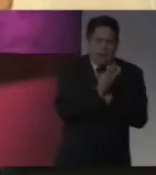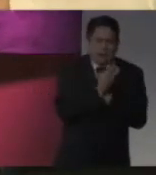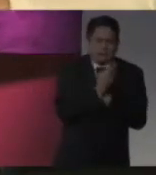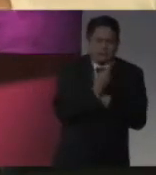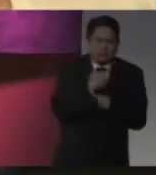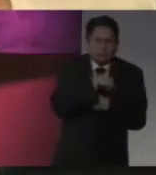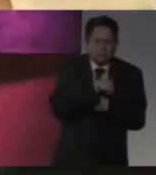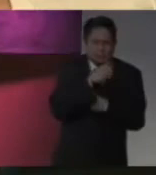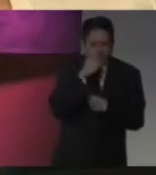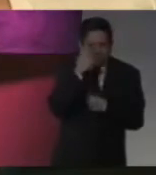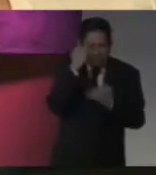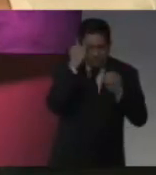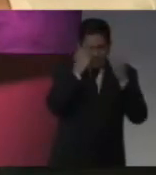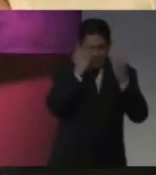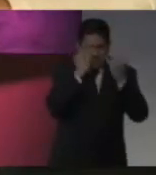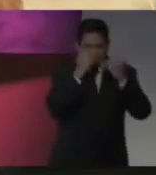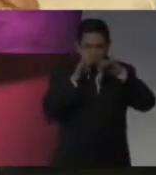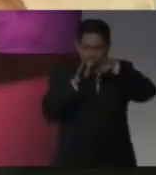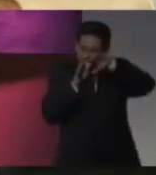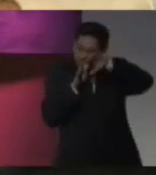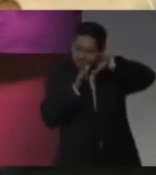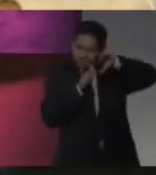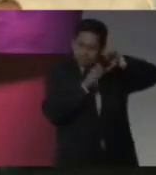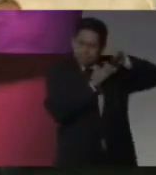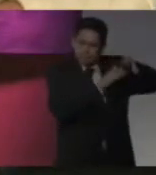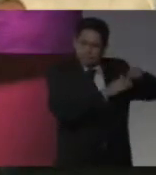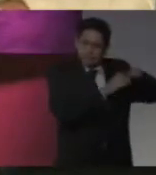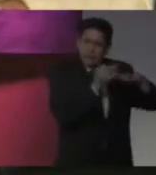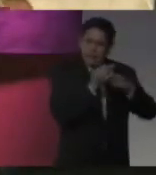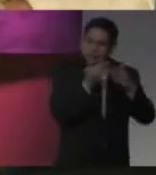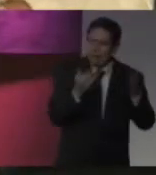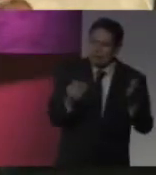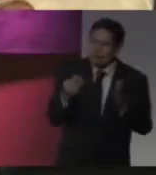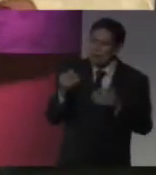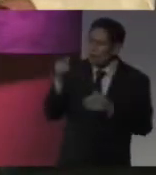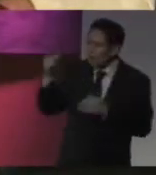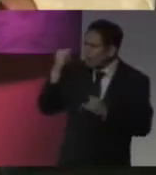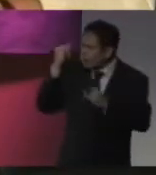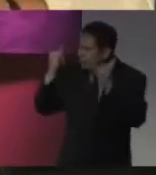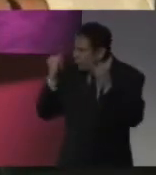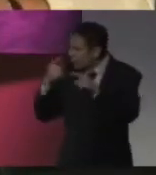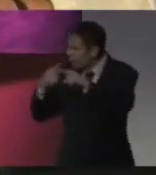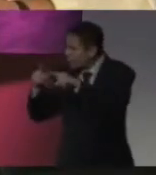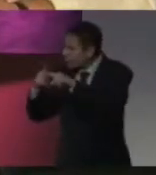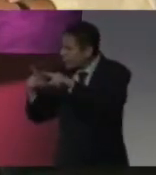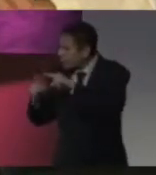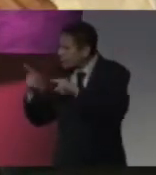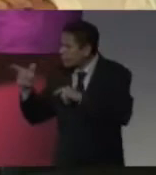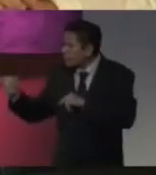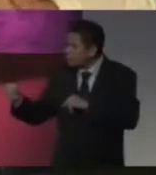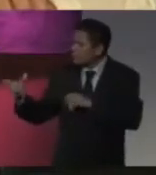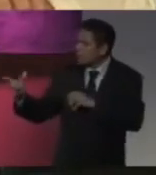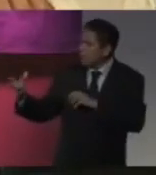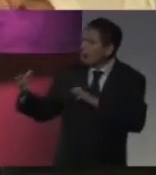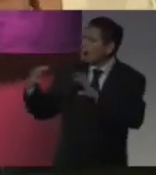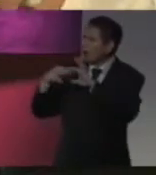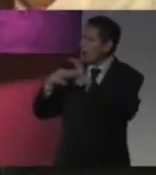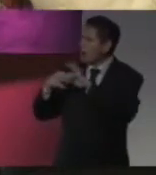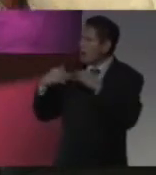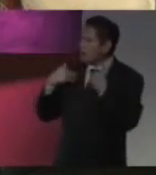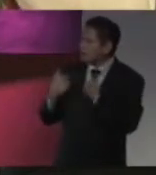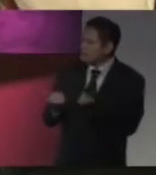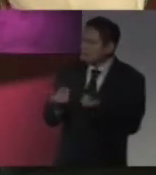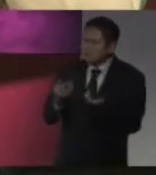ese registro para ser un ser completo con partes de todo este universo y